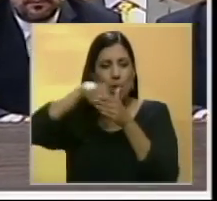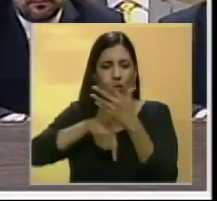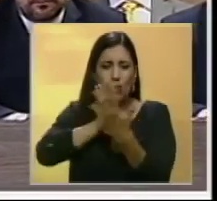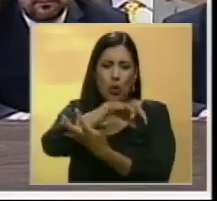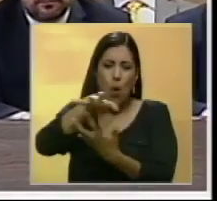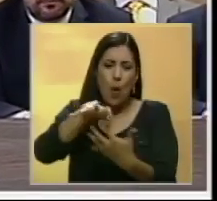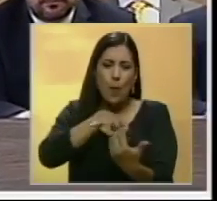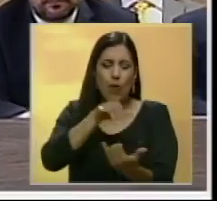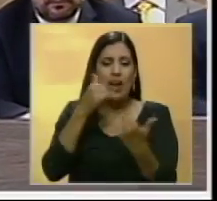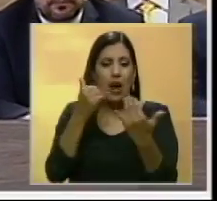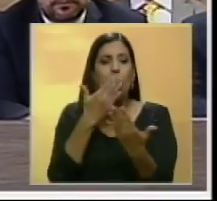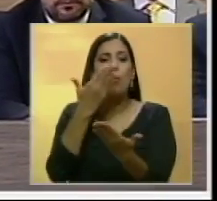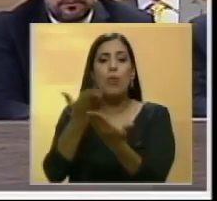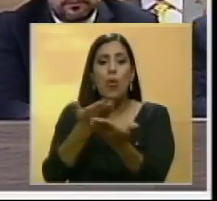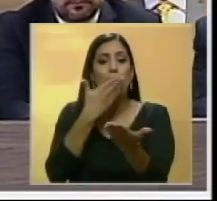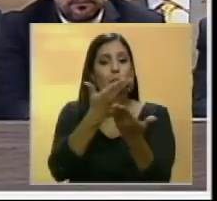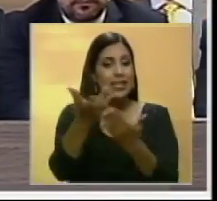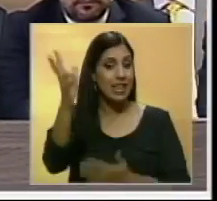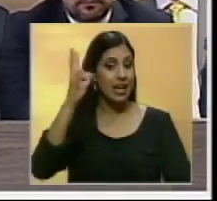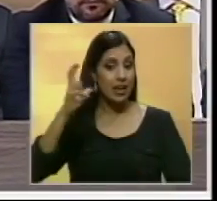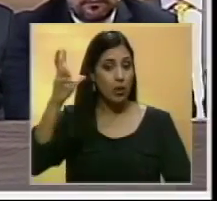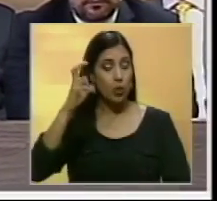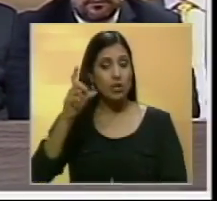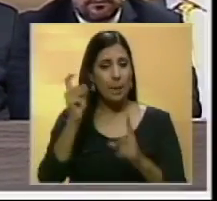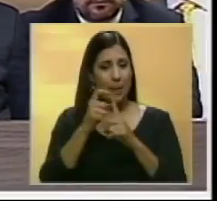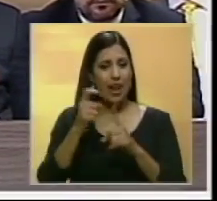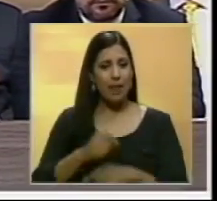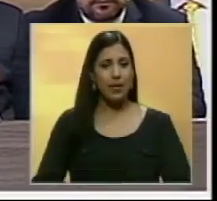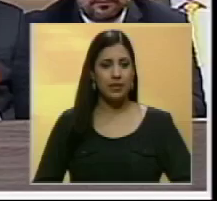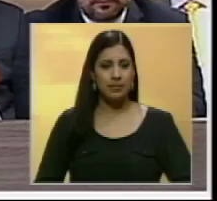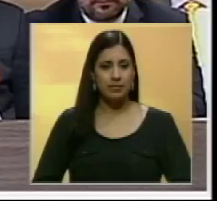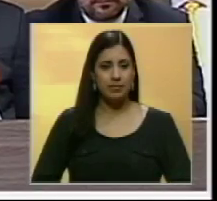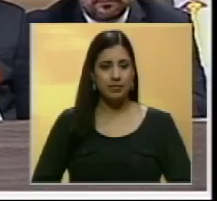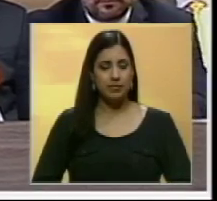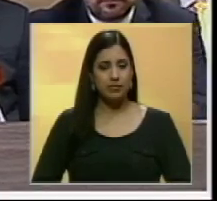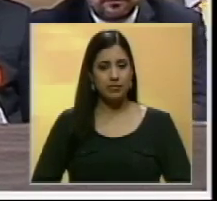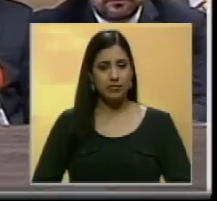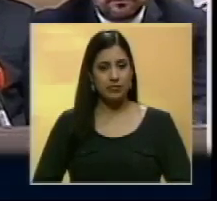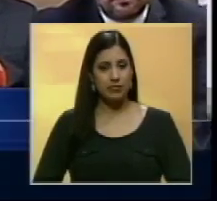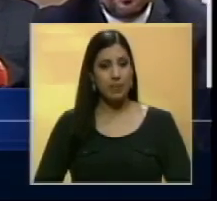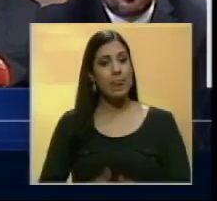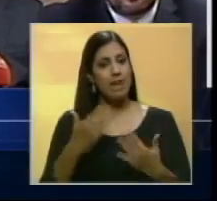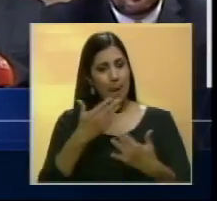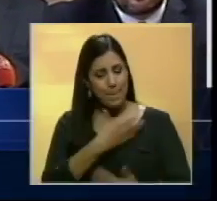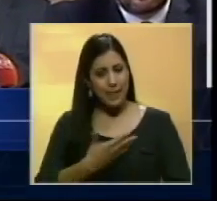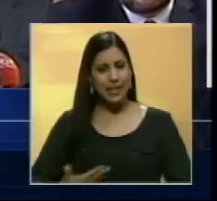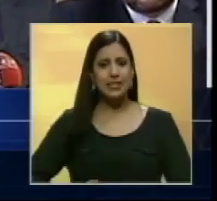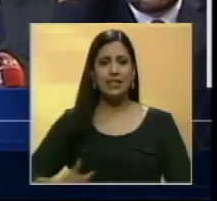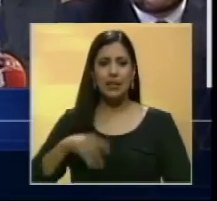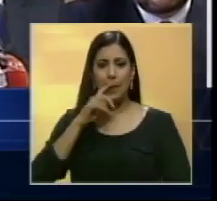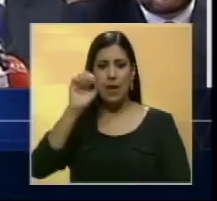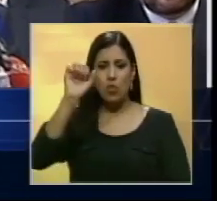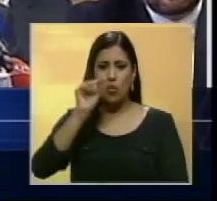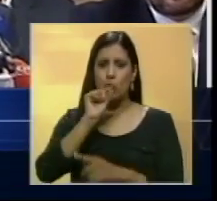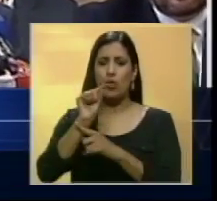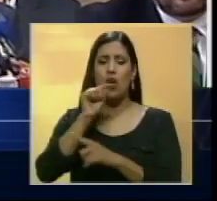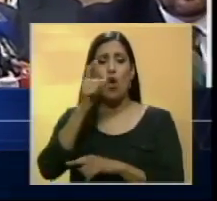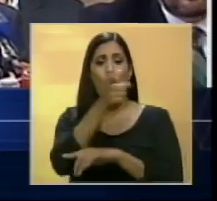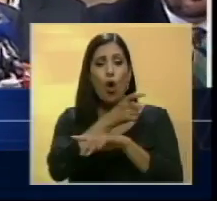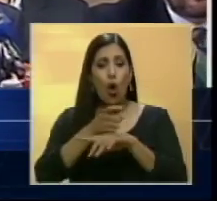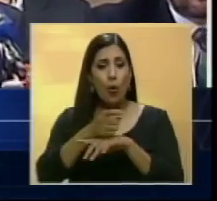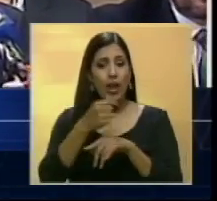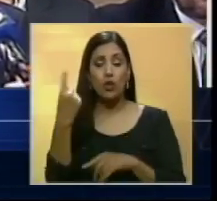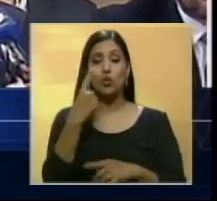crisis y van a presentar algunas propuestas. Escuchemos sus palabras. Y precisión. Presidente, el gobierno solo